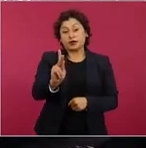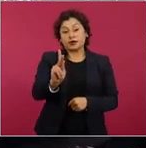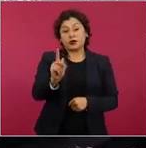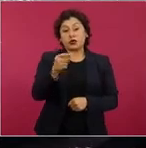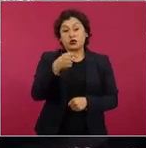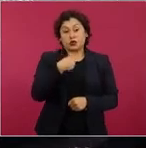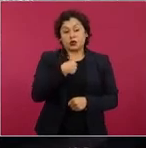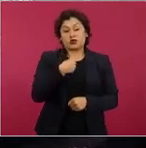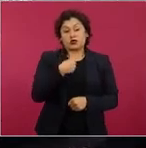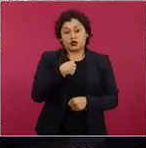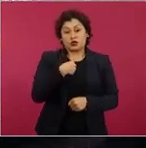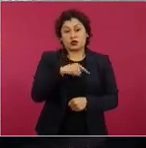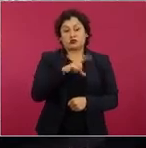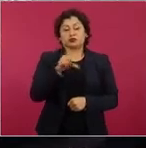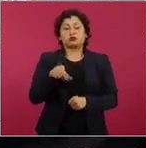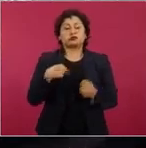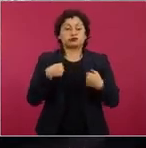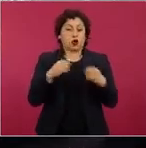participación política